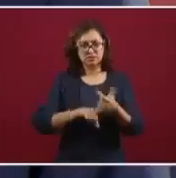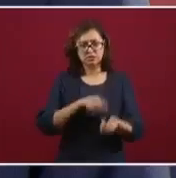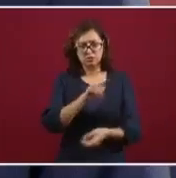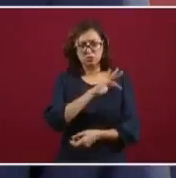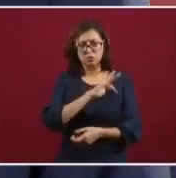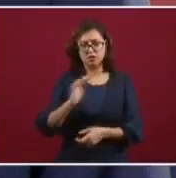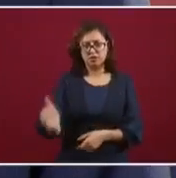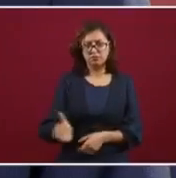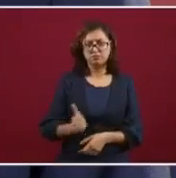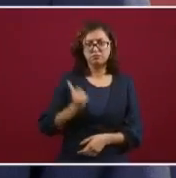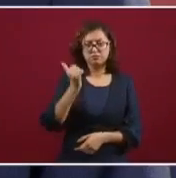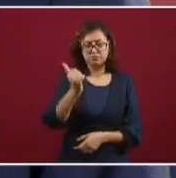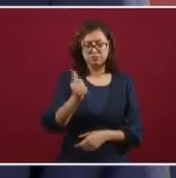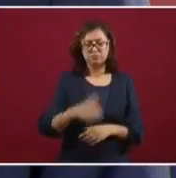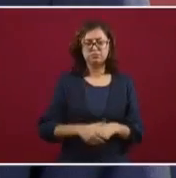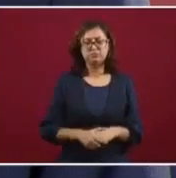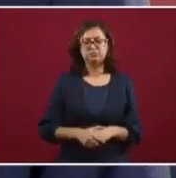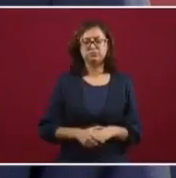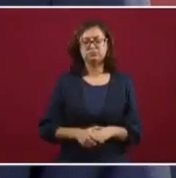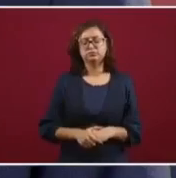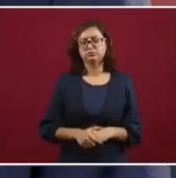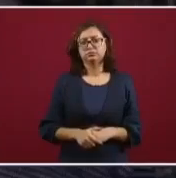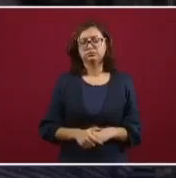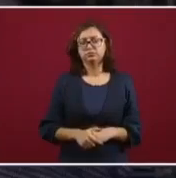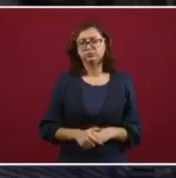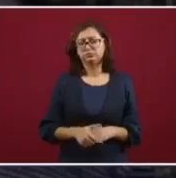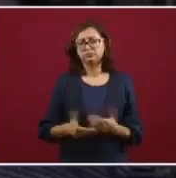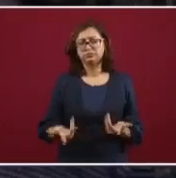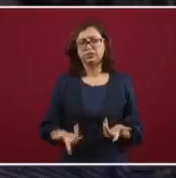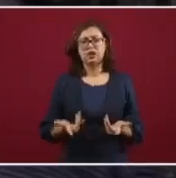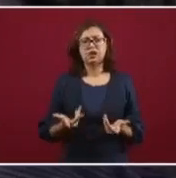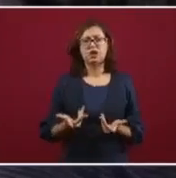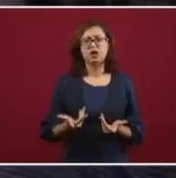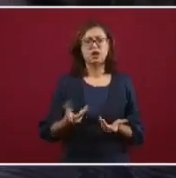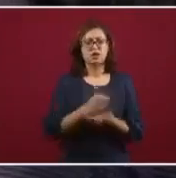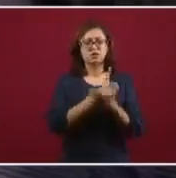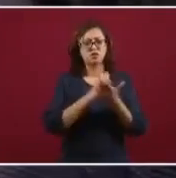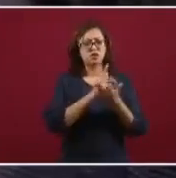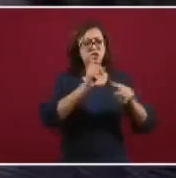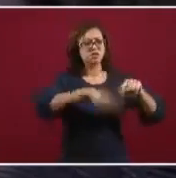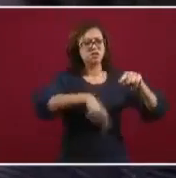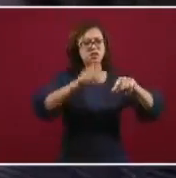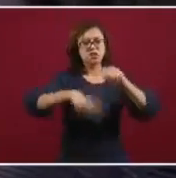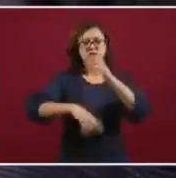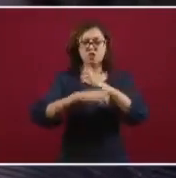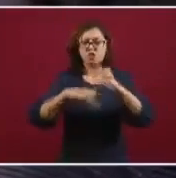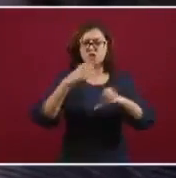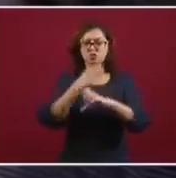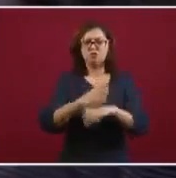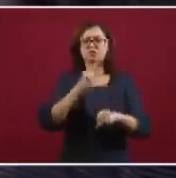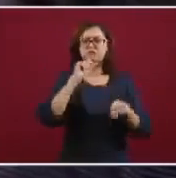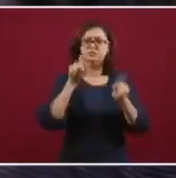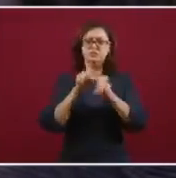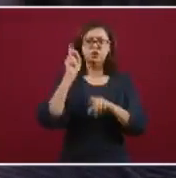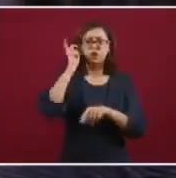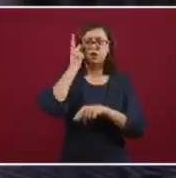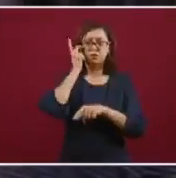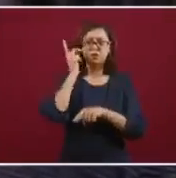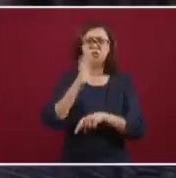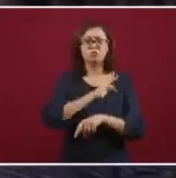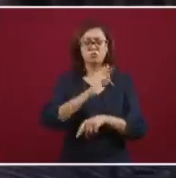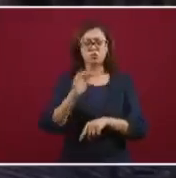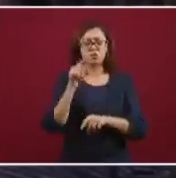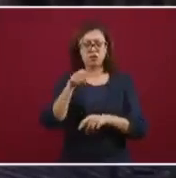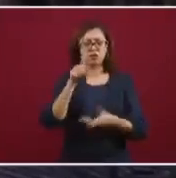Usted, el gobierno ha decomisado muchos bienes inmuebles al narcotráfico. ¿Lo han hecho también con caballos y los donarían a este lienzo charro?